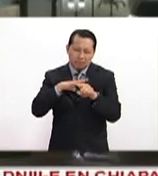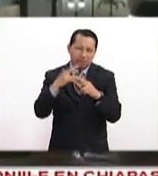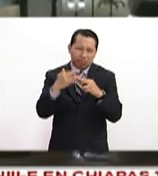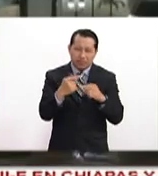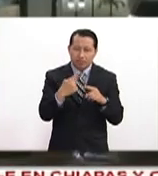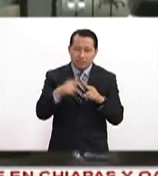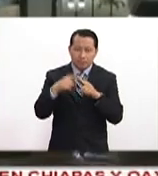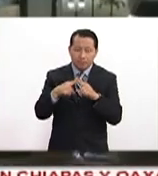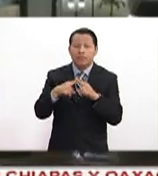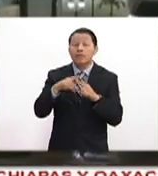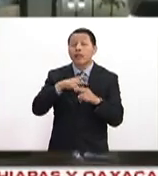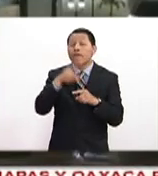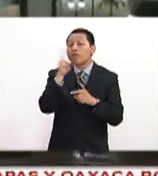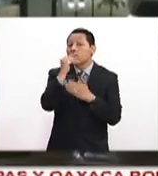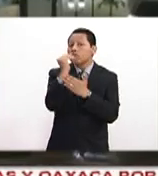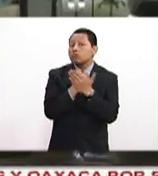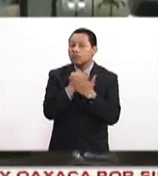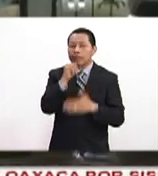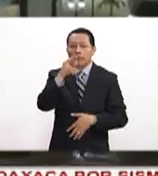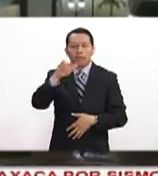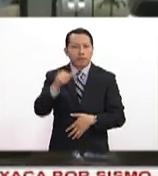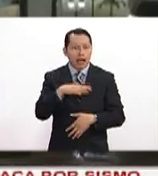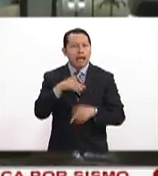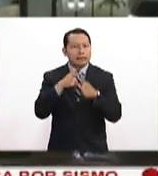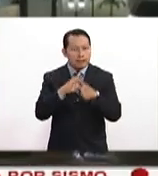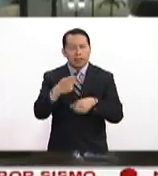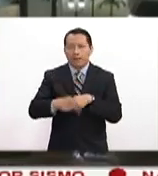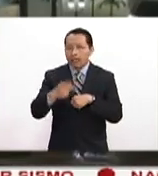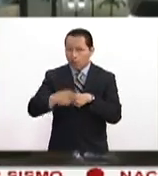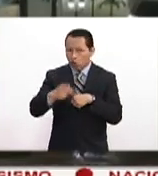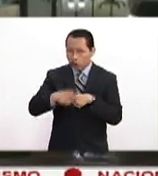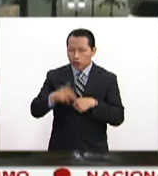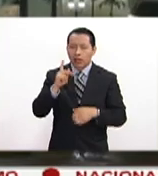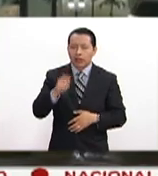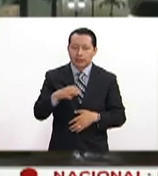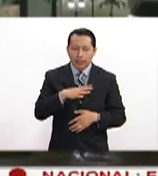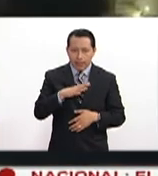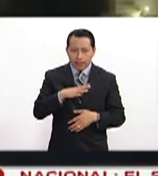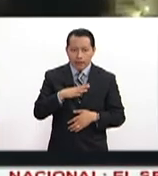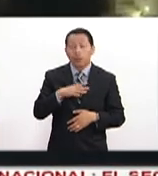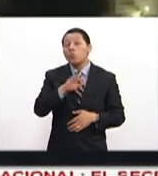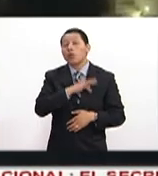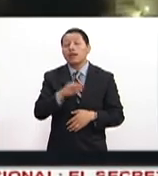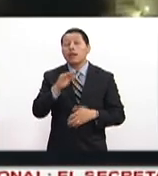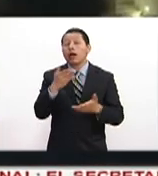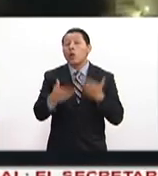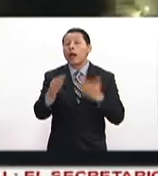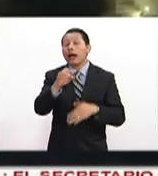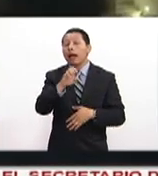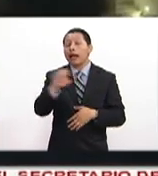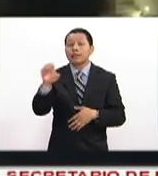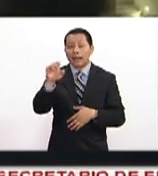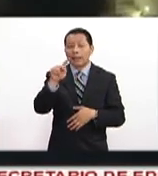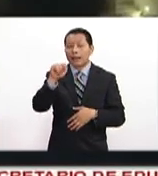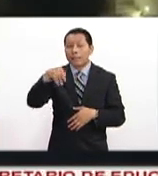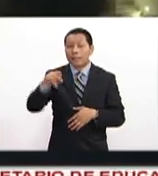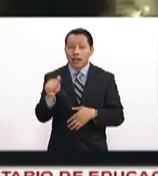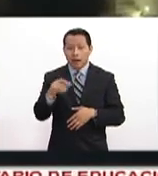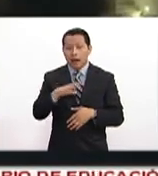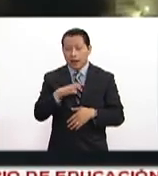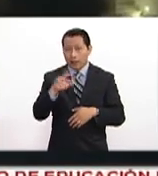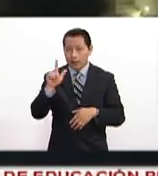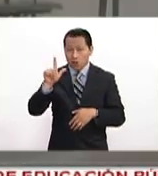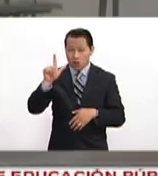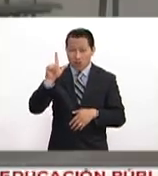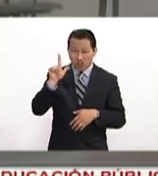haber disminuido sus vientos, el huracán Irma continuaba siendo peligroso por sus marejadas al pasar al este de Tampa por este